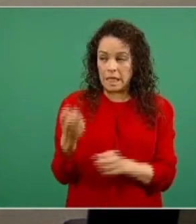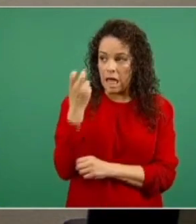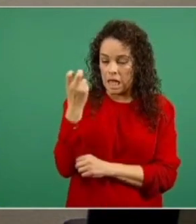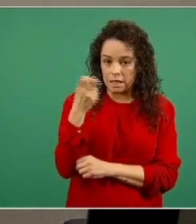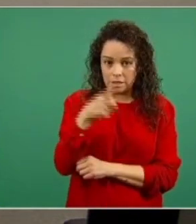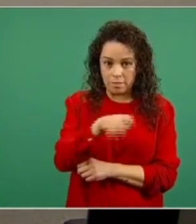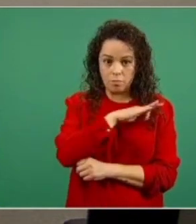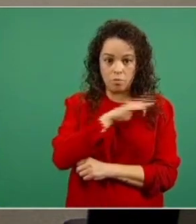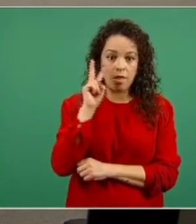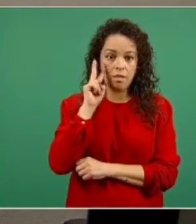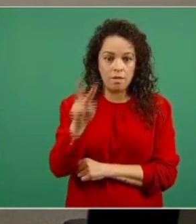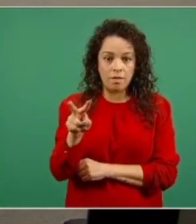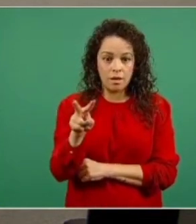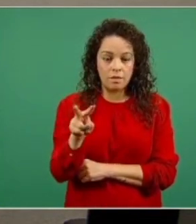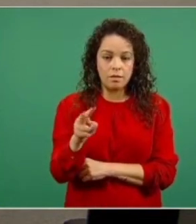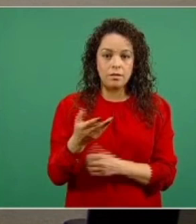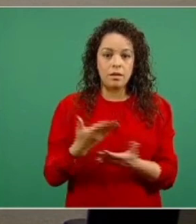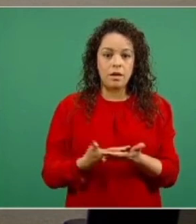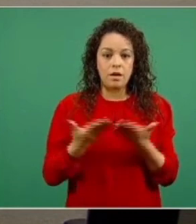siguiente,